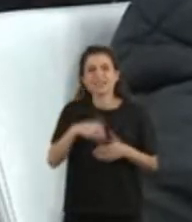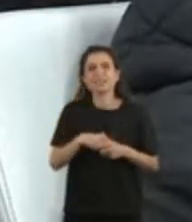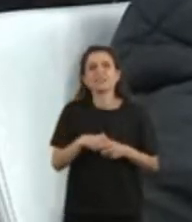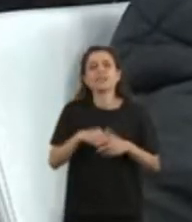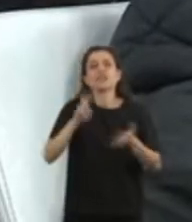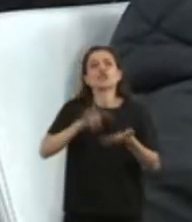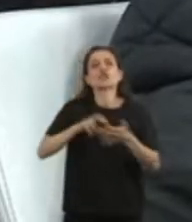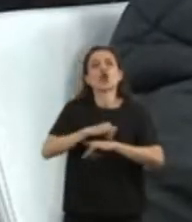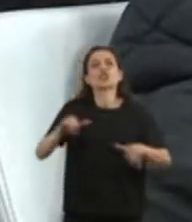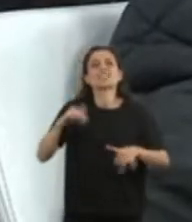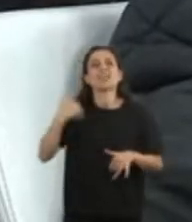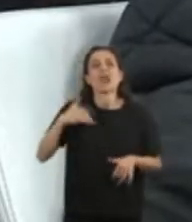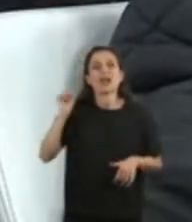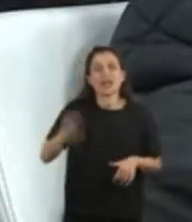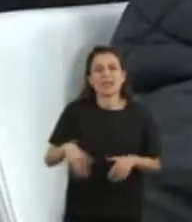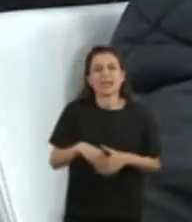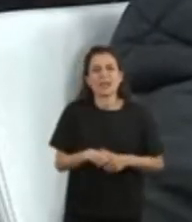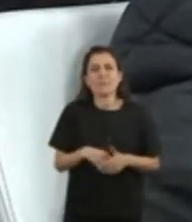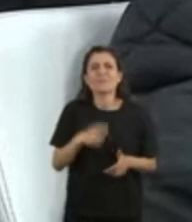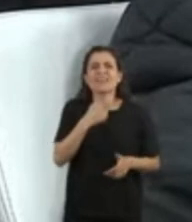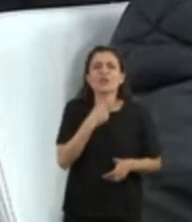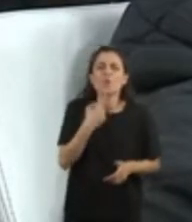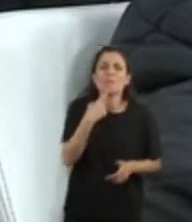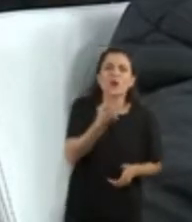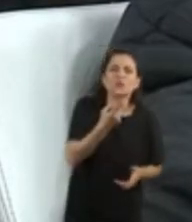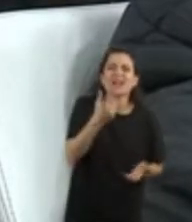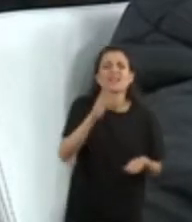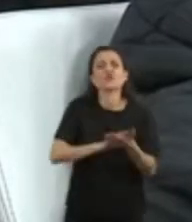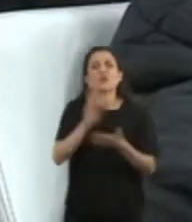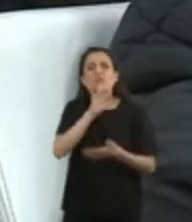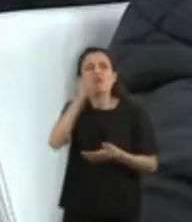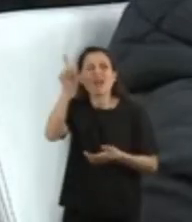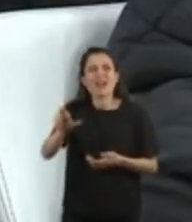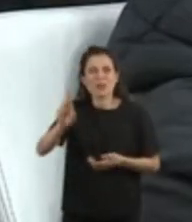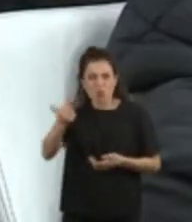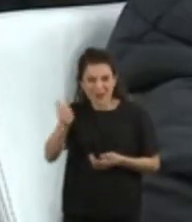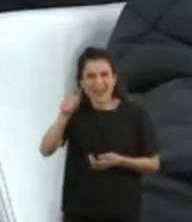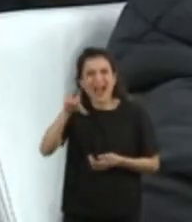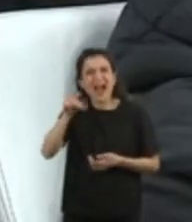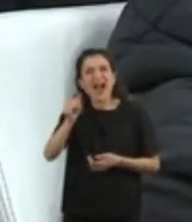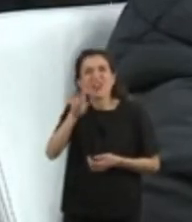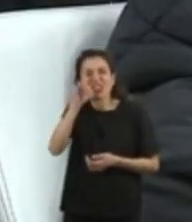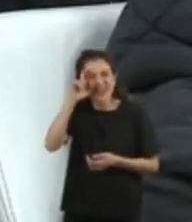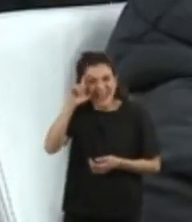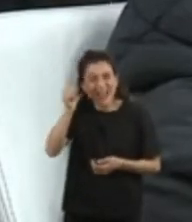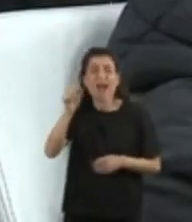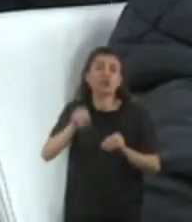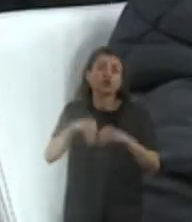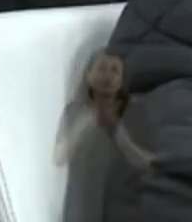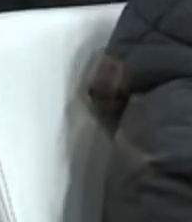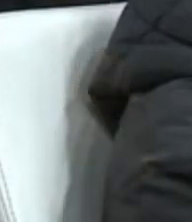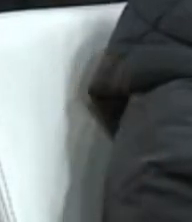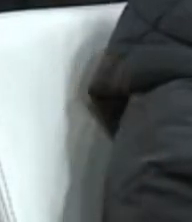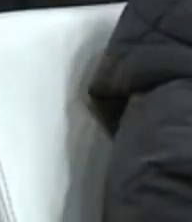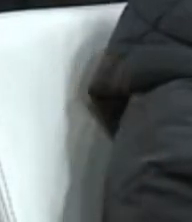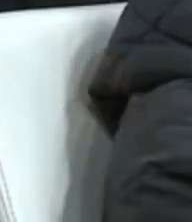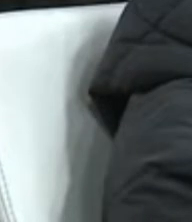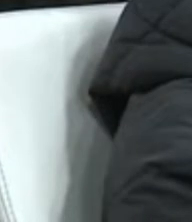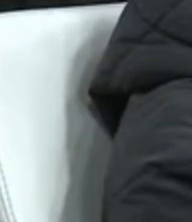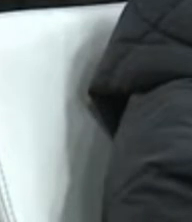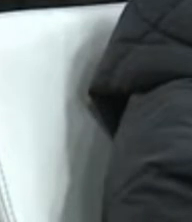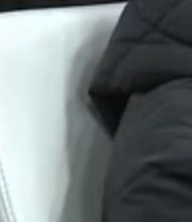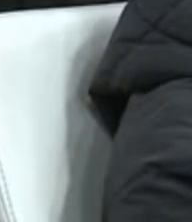reflexión tras la muerte de Andrea amarante que es la tercera fallecida de las cuatro mujeres que fueron atacadas por